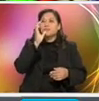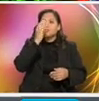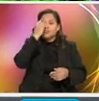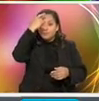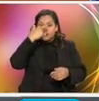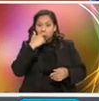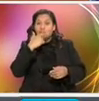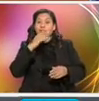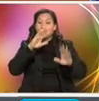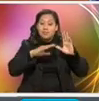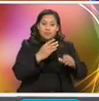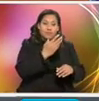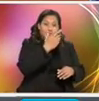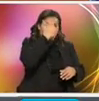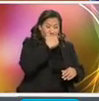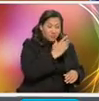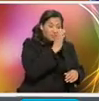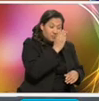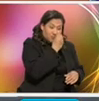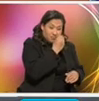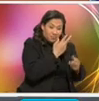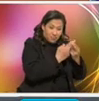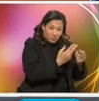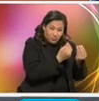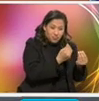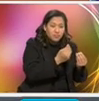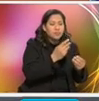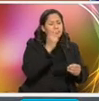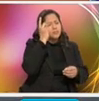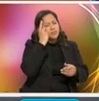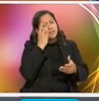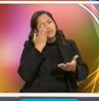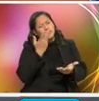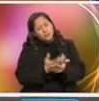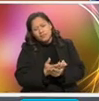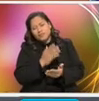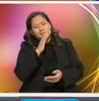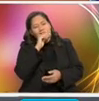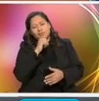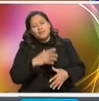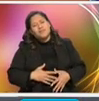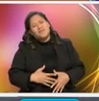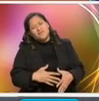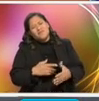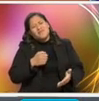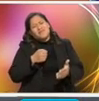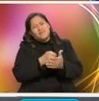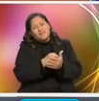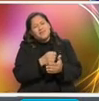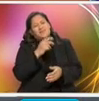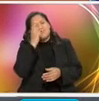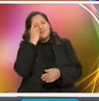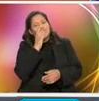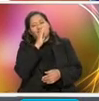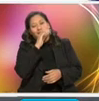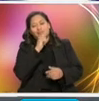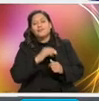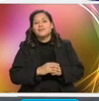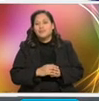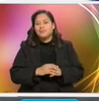Porque a veces cenamos mucho y eso no permite que tengamos un sueño reparador y que no descansemos. Fíjate qué buena pregunta, porque